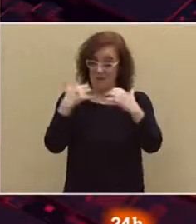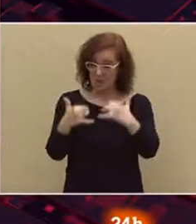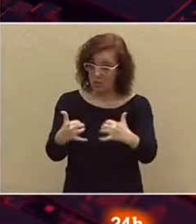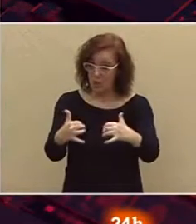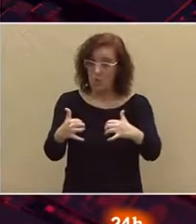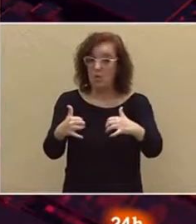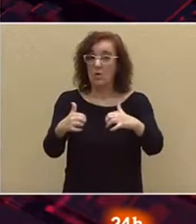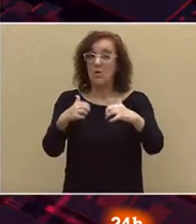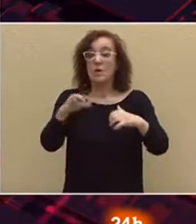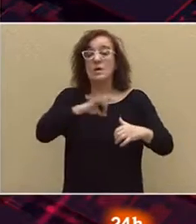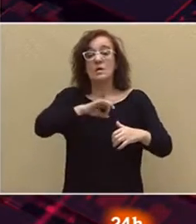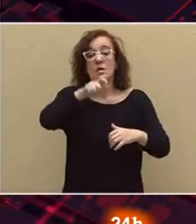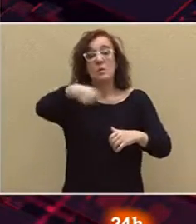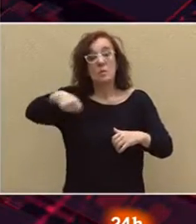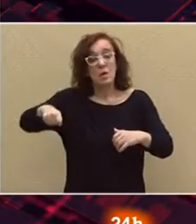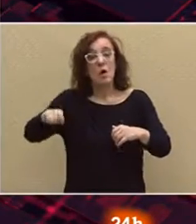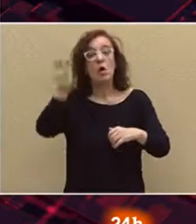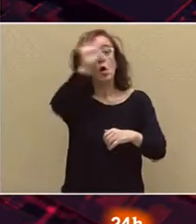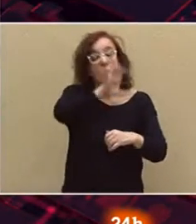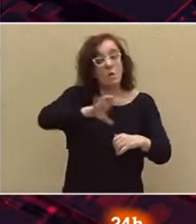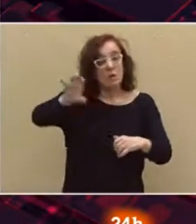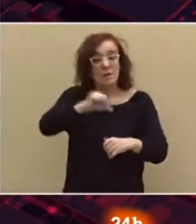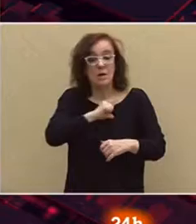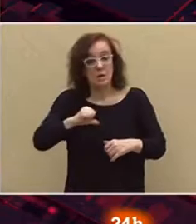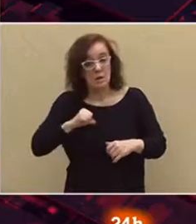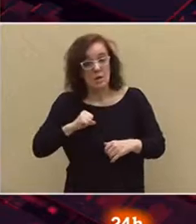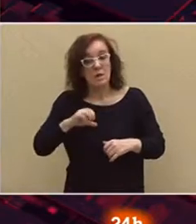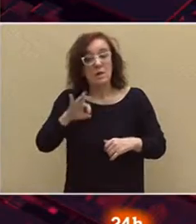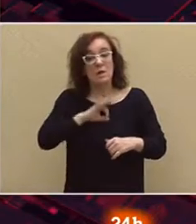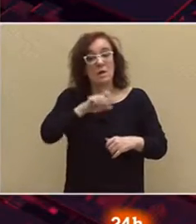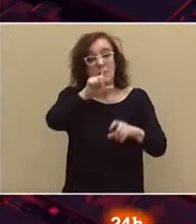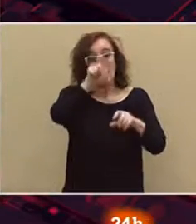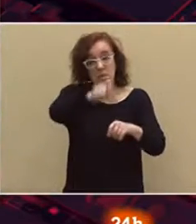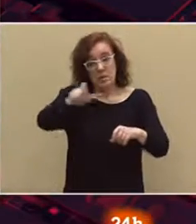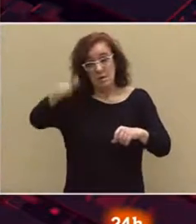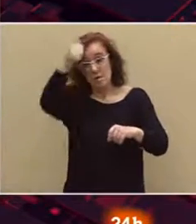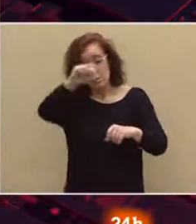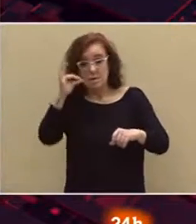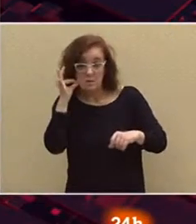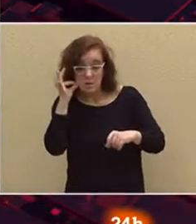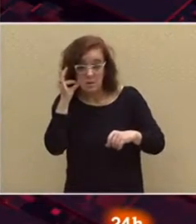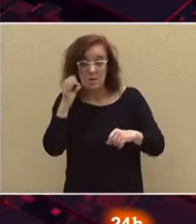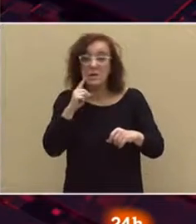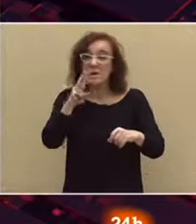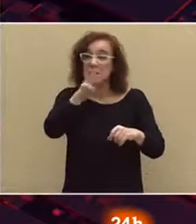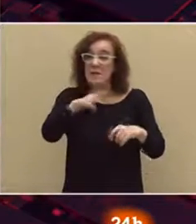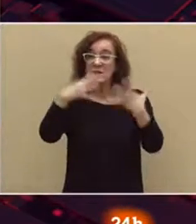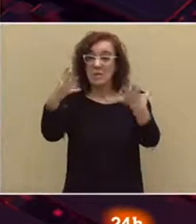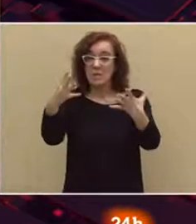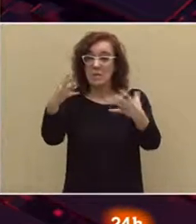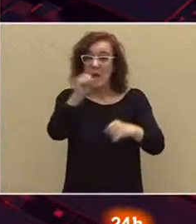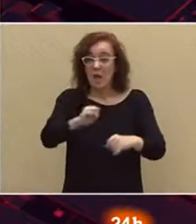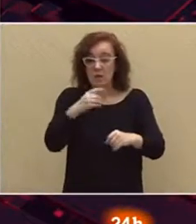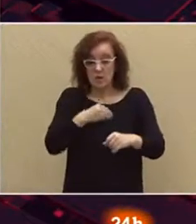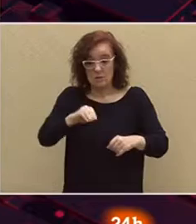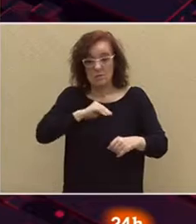señores presidentes de las comunidades autónomas, señorías, señoras y señores, hace 39 años los españoles dimos un